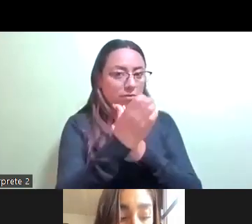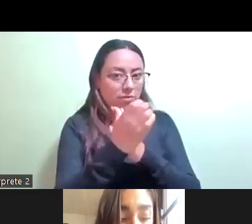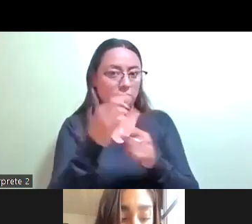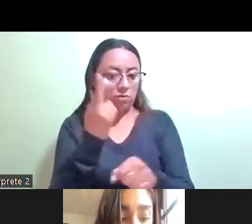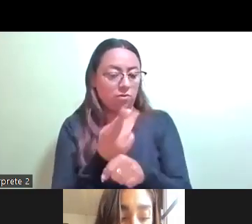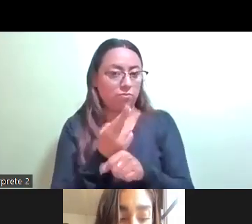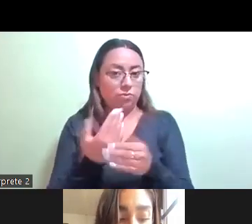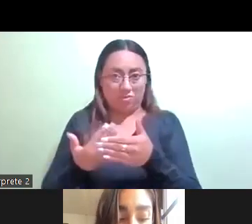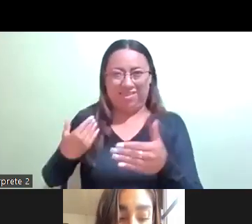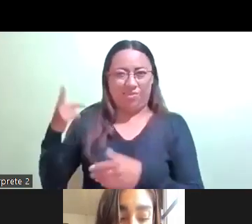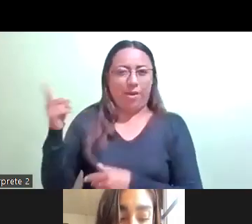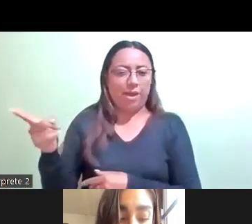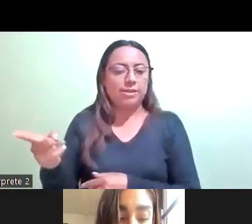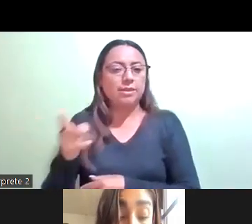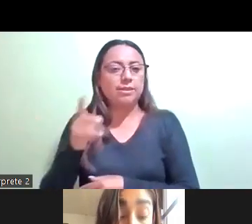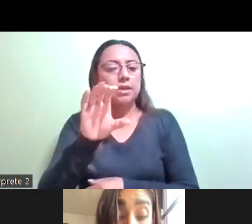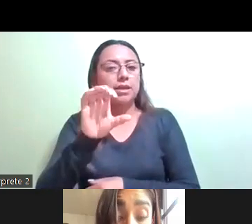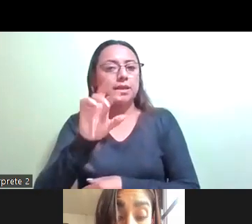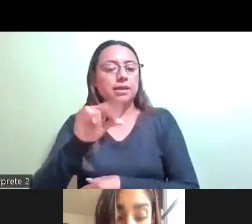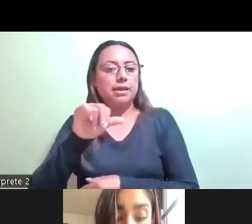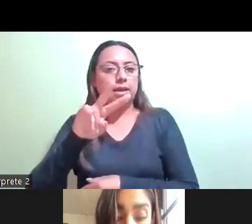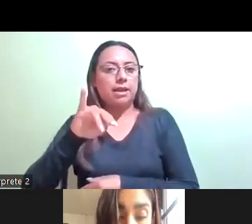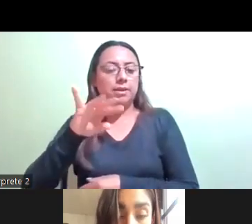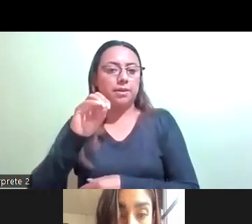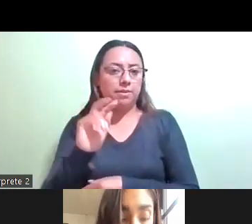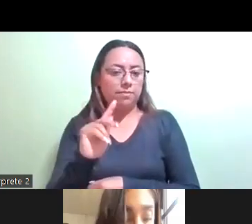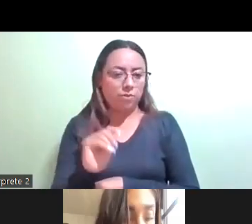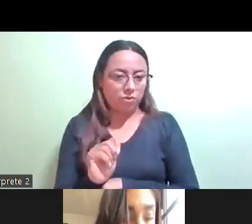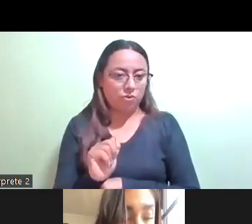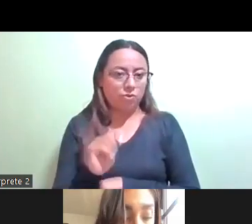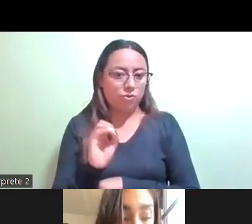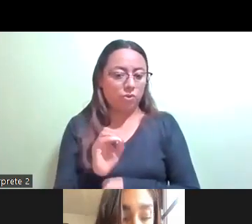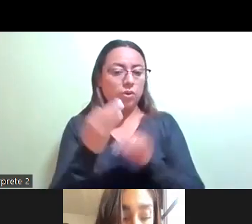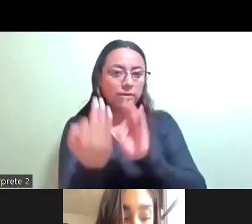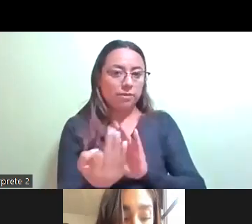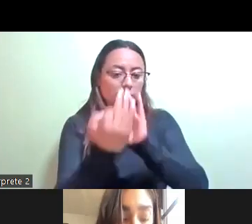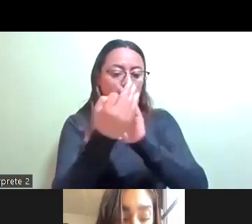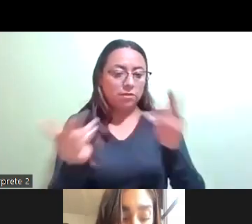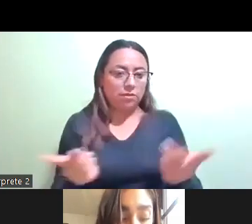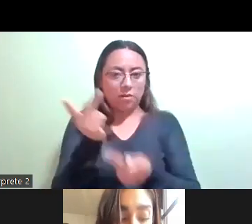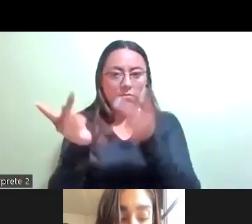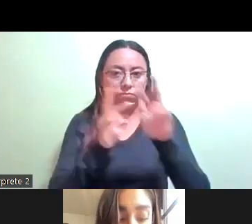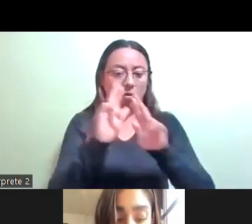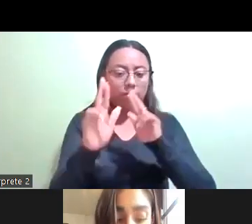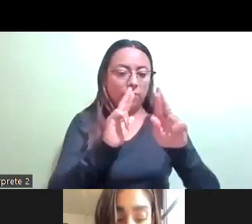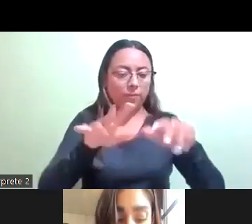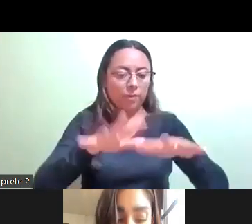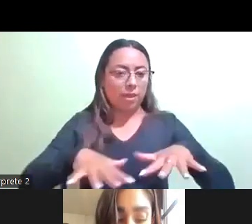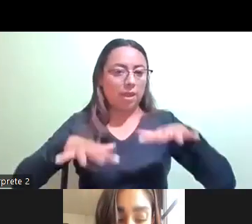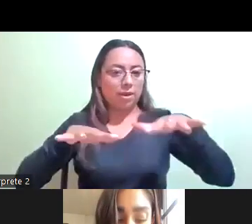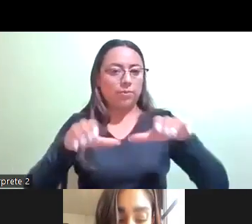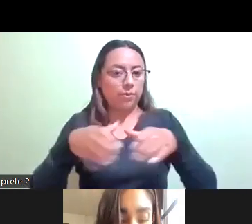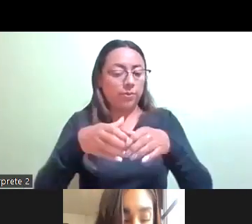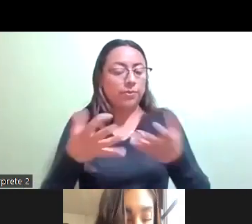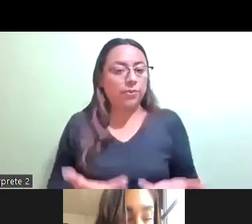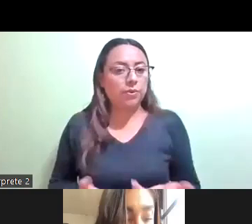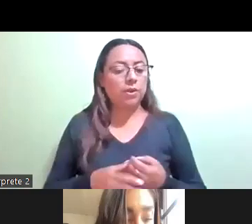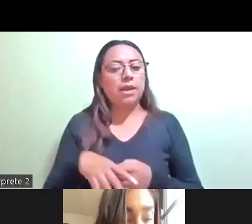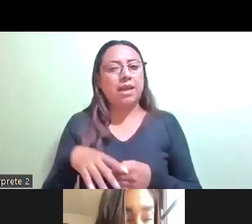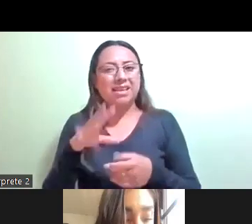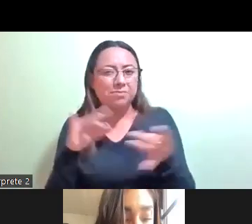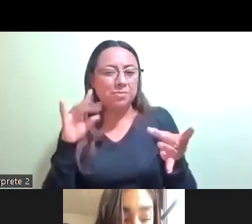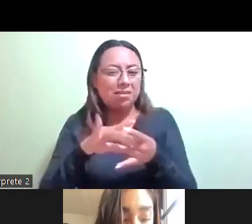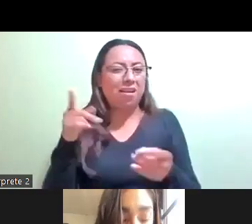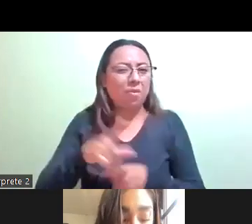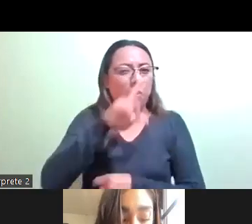Cravioto fue citado y se presentó en comparecencia ante este órgano legislativo, explicar las deficiencias durante su administración